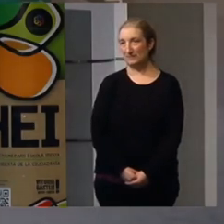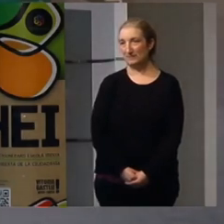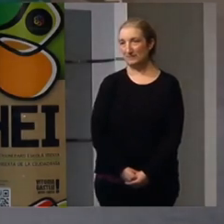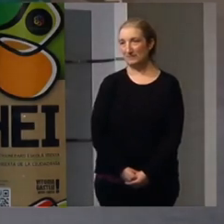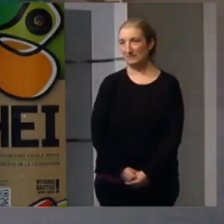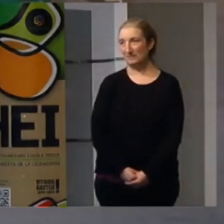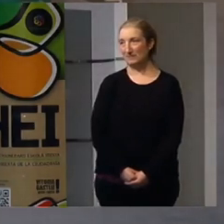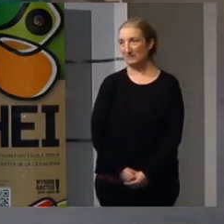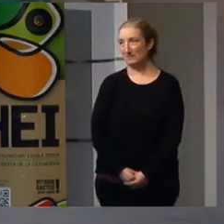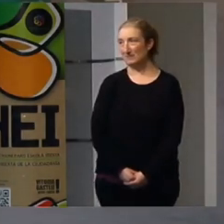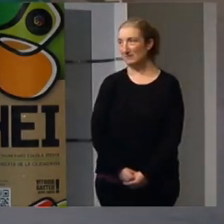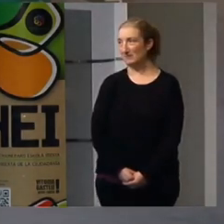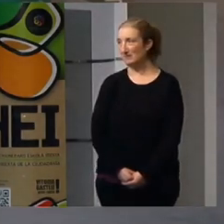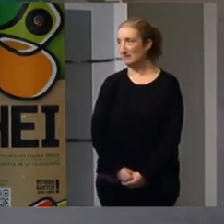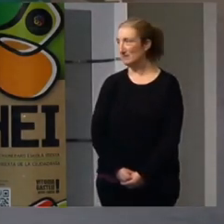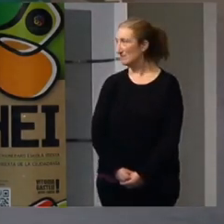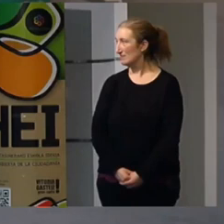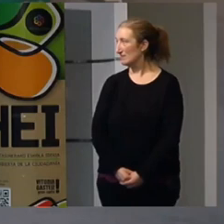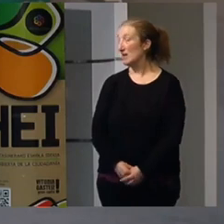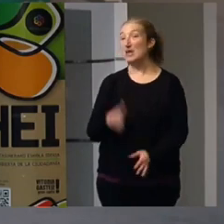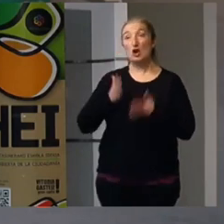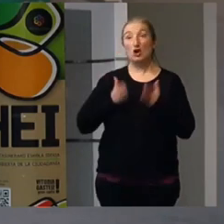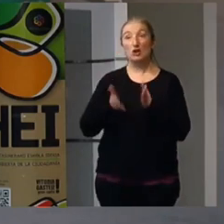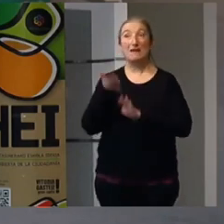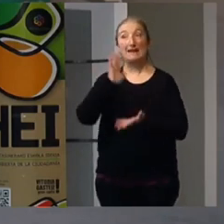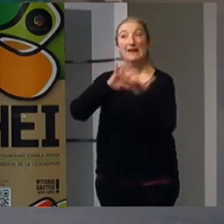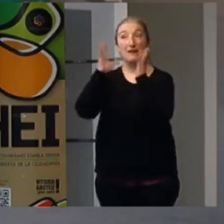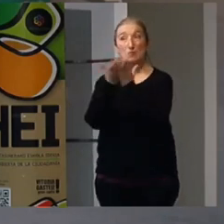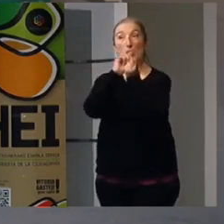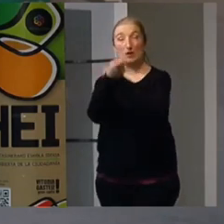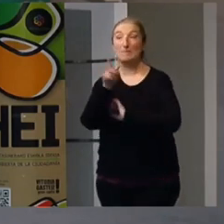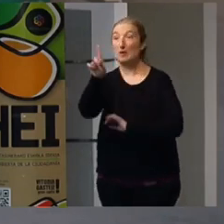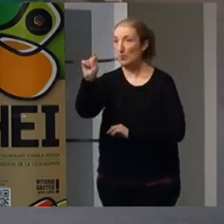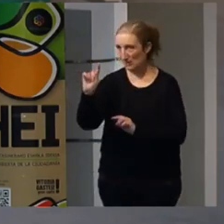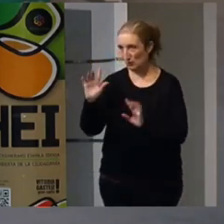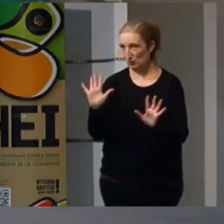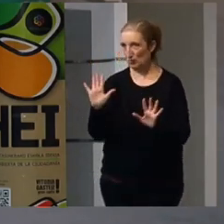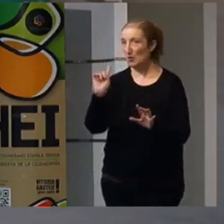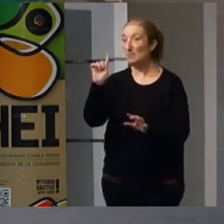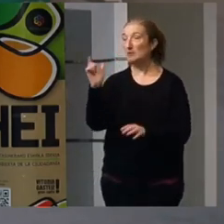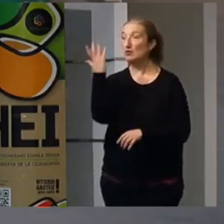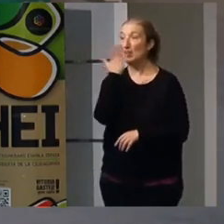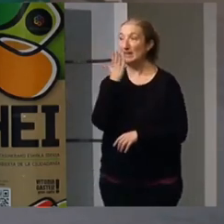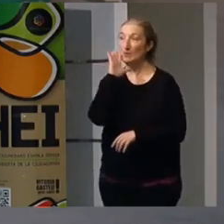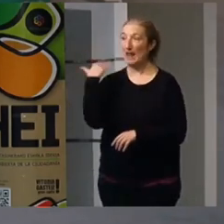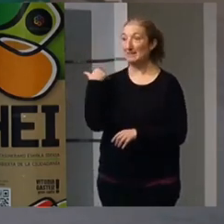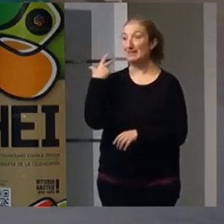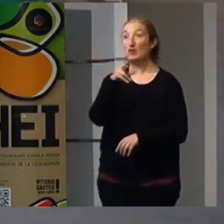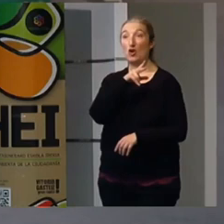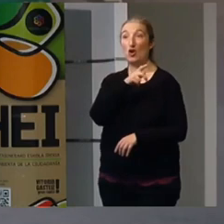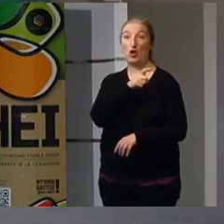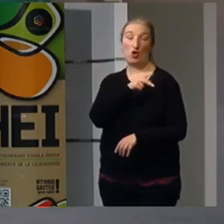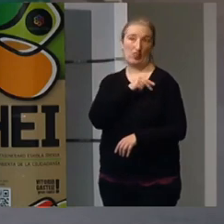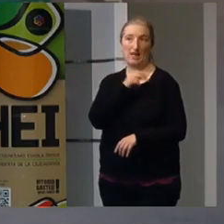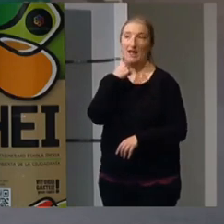En un minuto, ya sé que os queréis ir todos corriendo a cambiar el mundo, pero en un minuto. En la escuela, lo ha comentado antes la concejala, hay